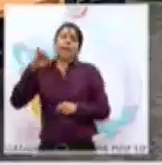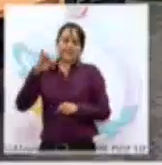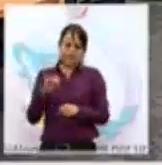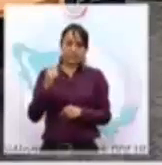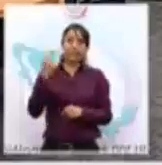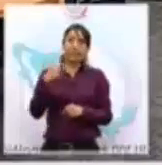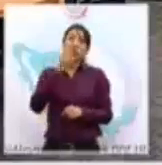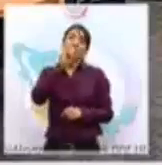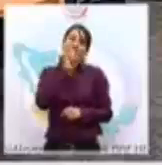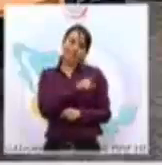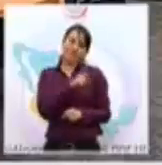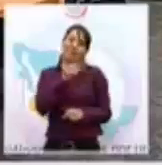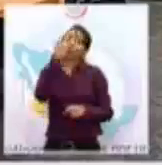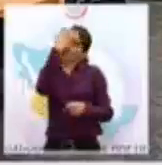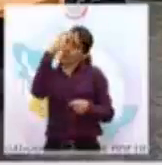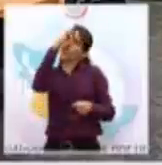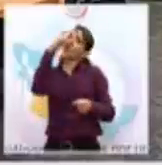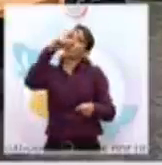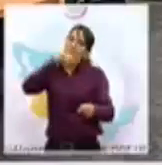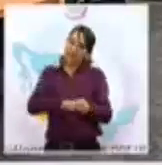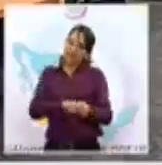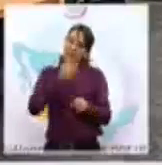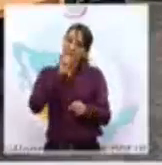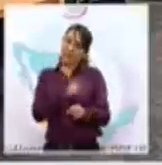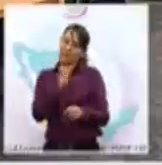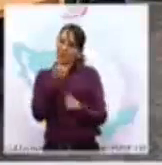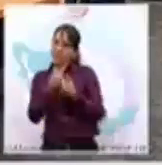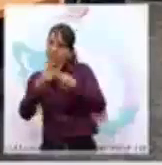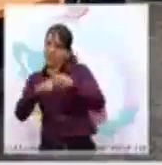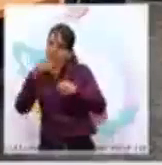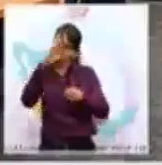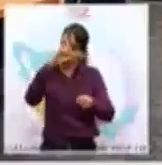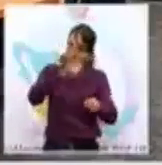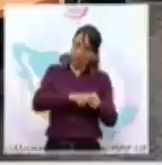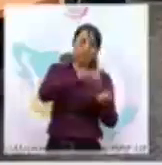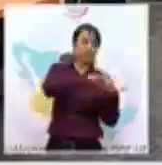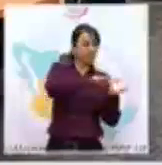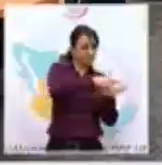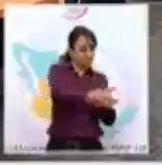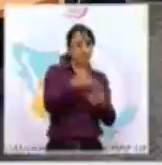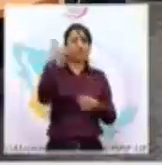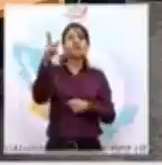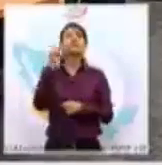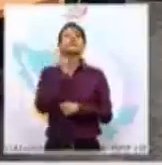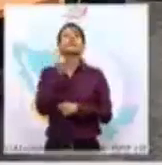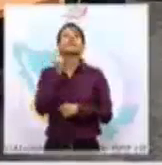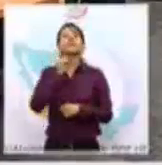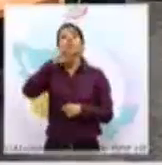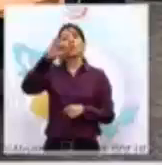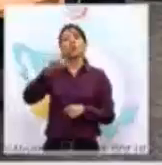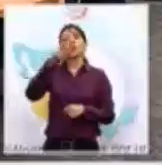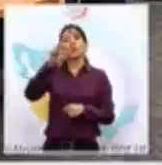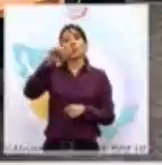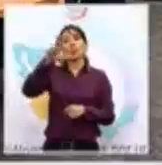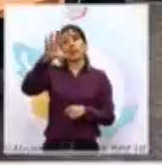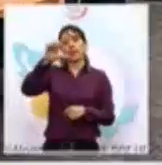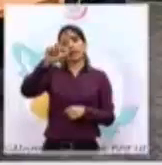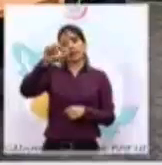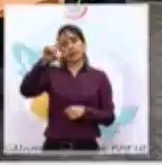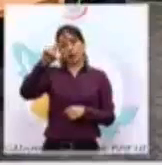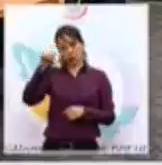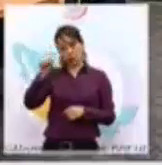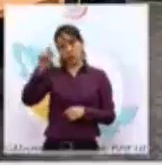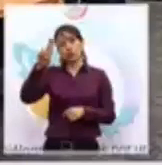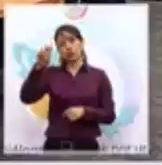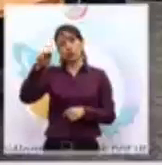su perspectiva también cultural. Gracias, Enrique González Tiburcio. Senador Juan Carlos Romero Hicks, para cerrar, agradeceríamos